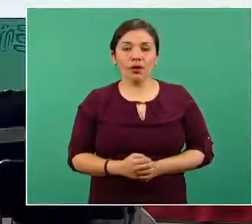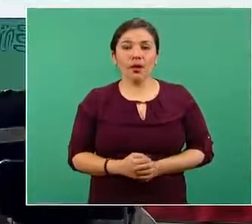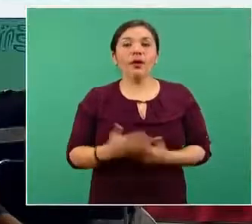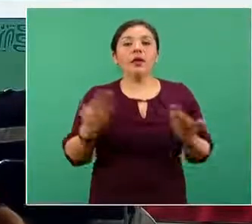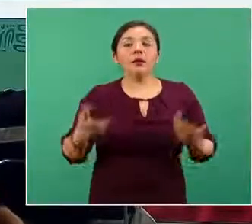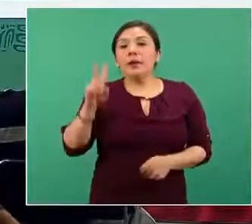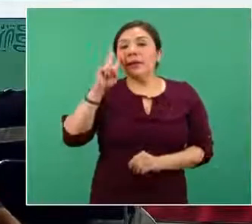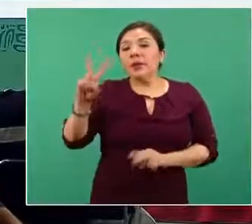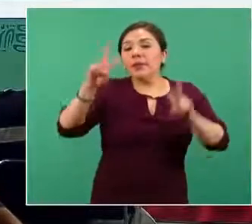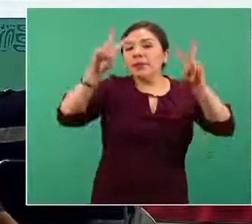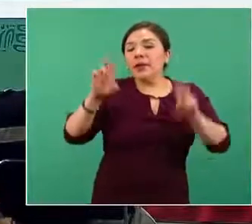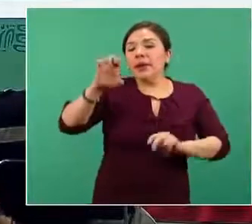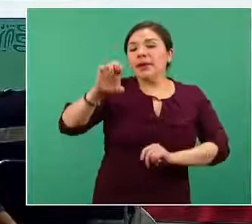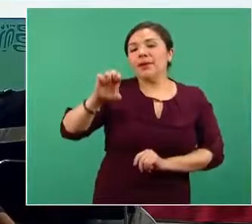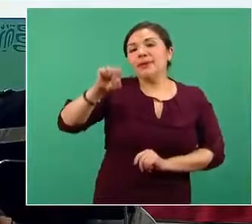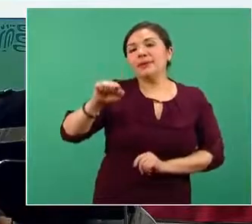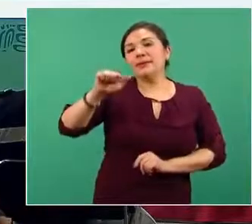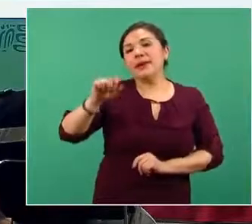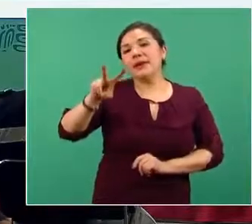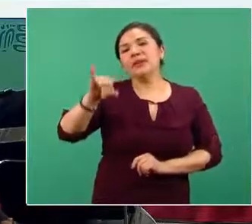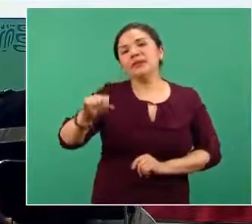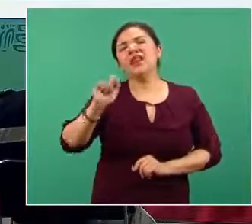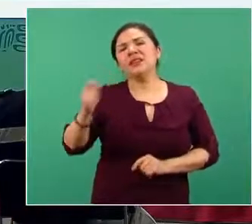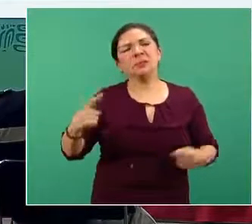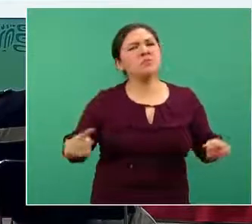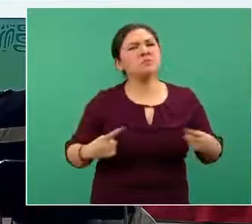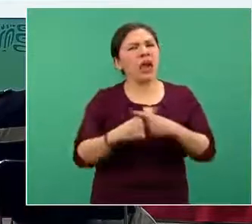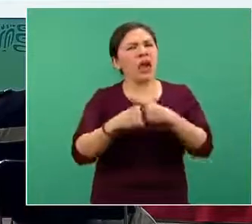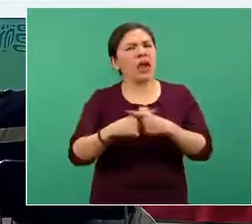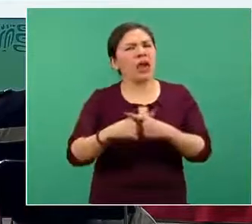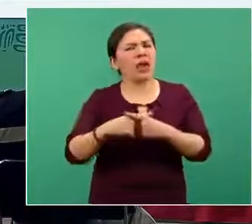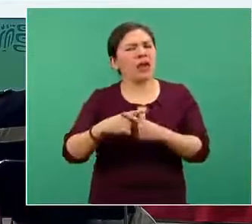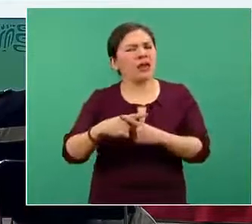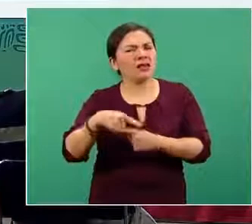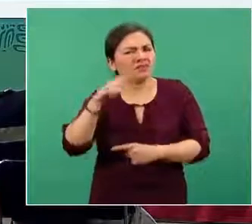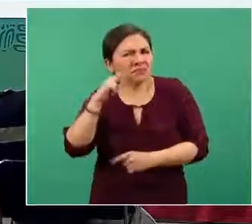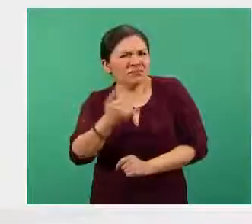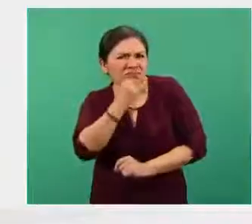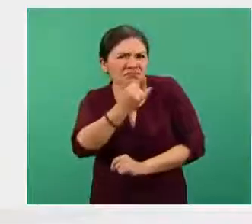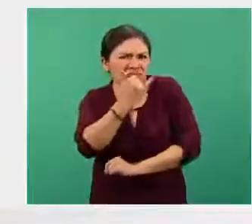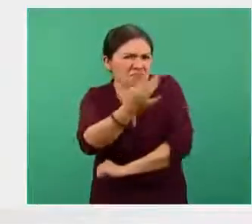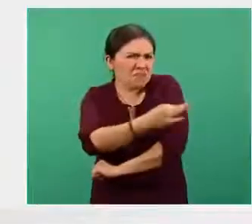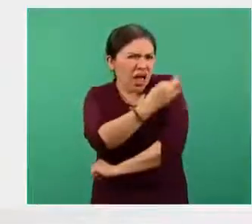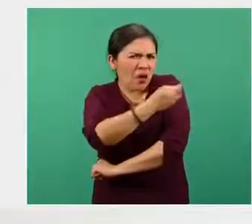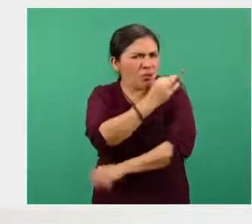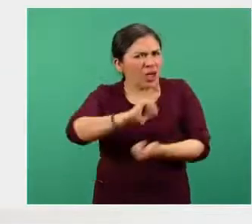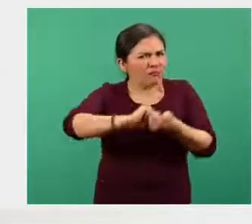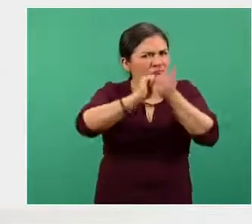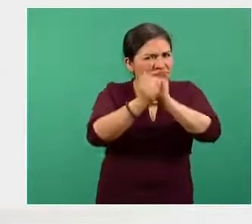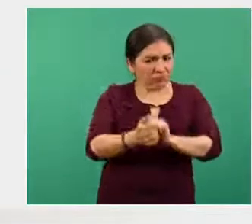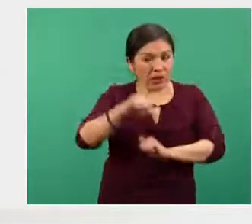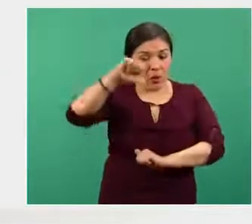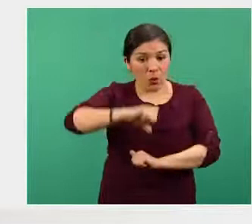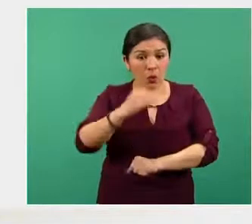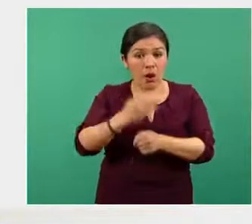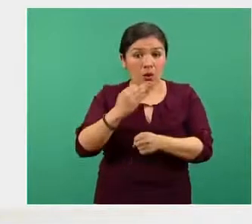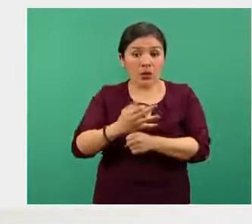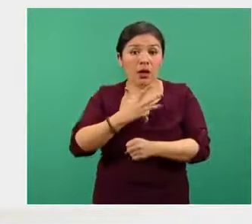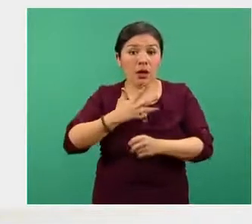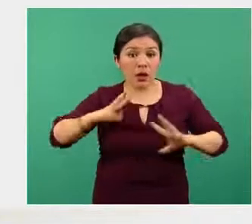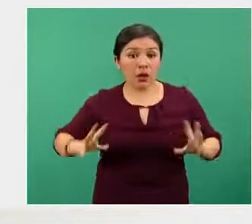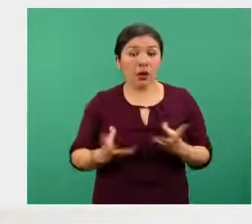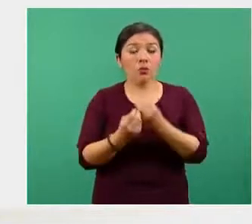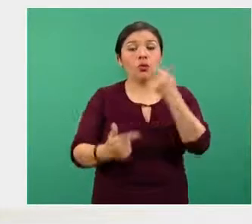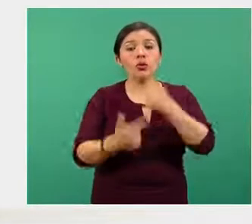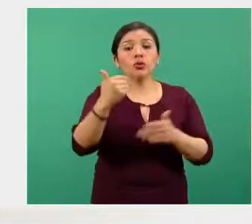eventos supuestamente atribuibles a vacunación. En la totalidad, los que han reportado cada una de las 32 entidades federativas,